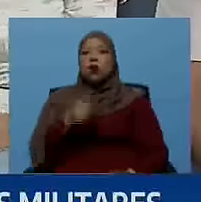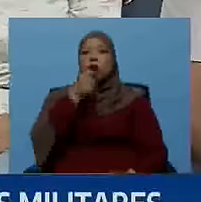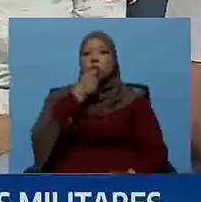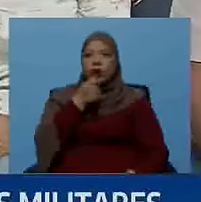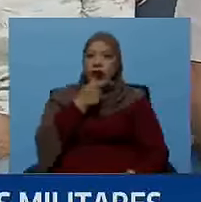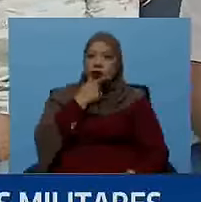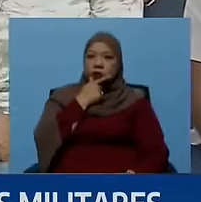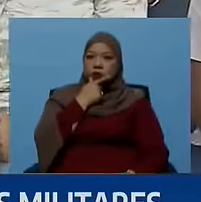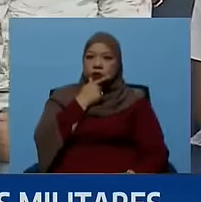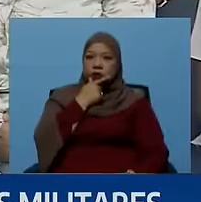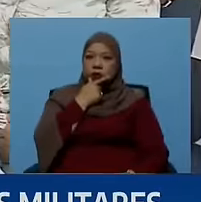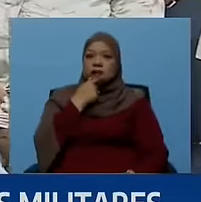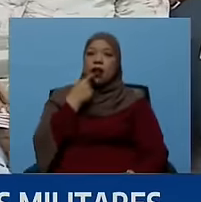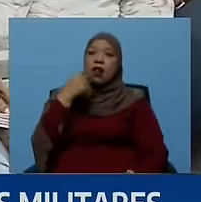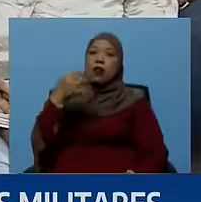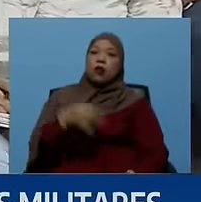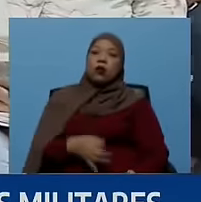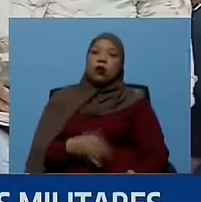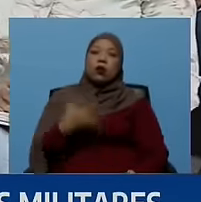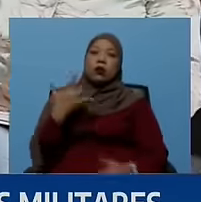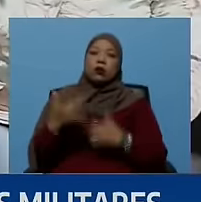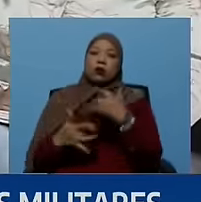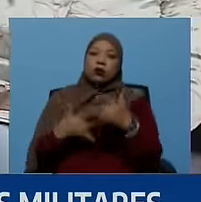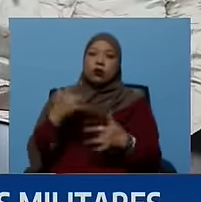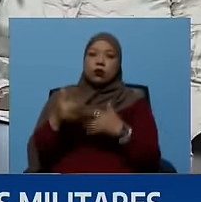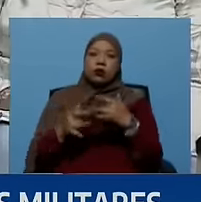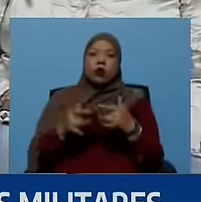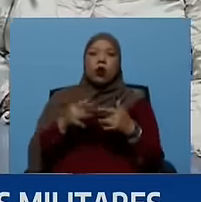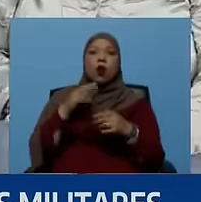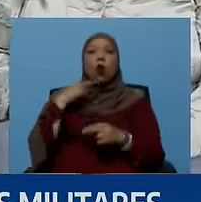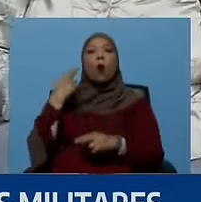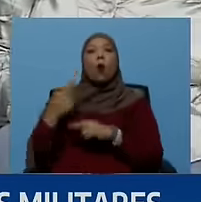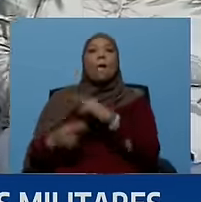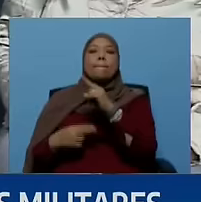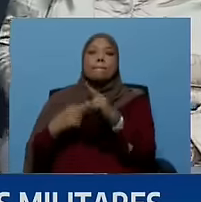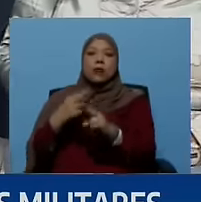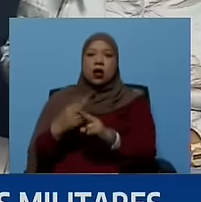hermoso una verdadera operación humanitaria